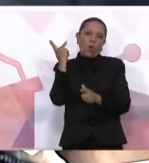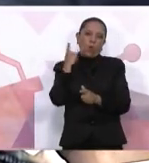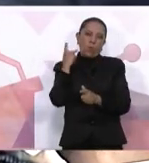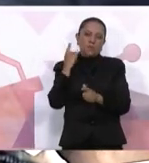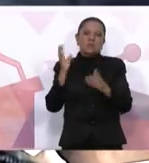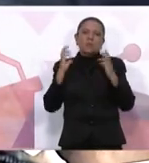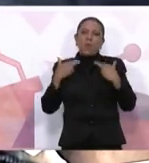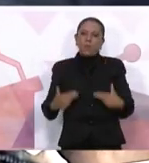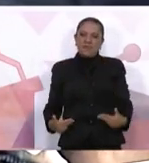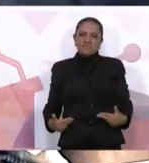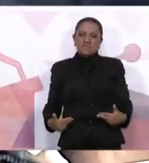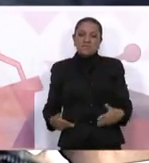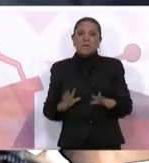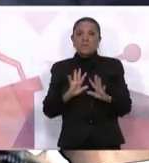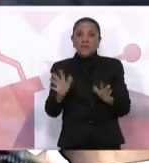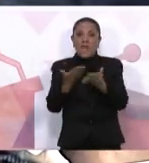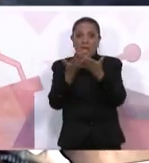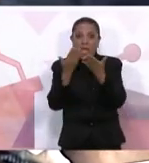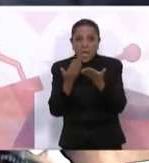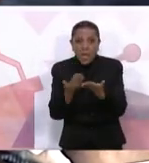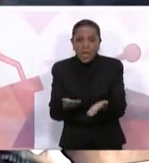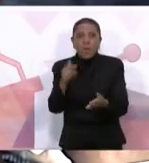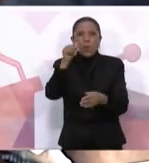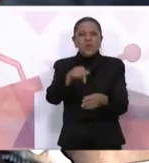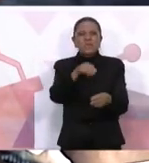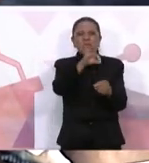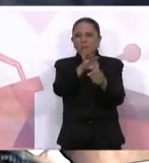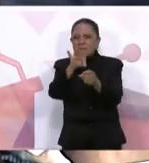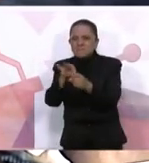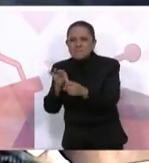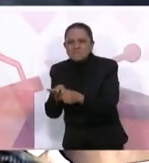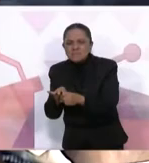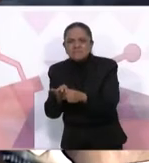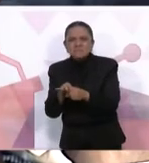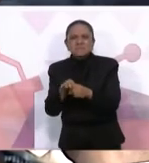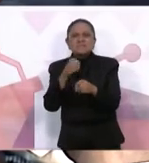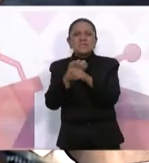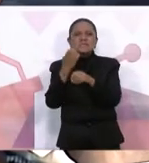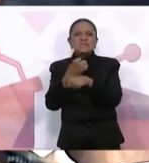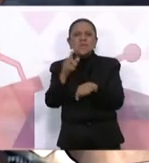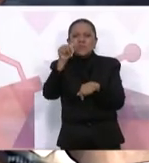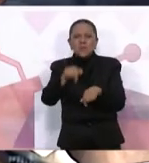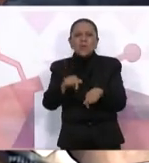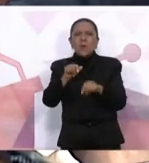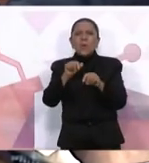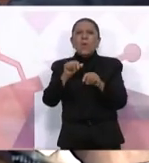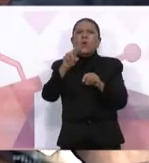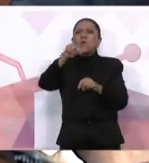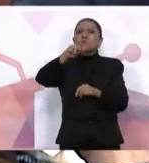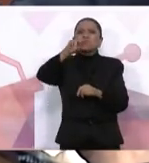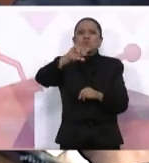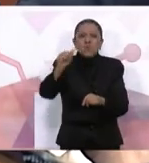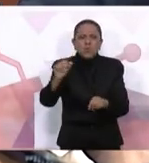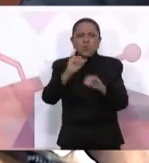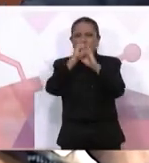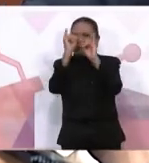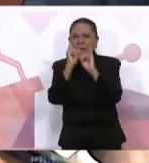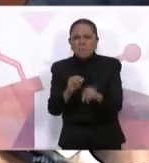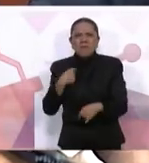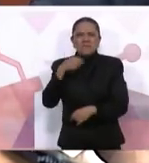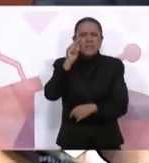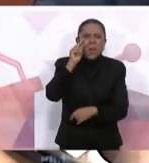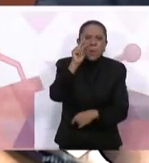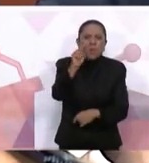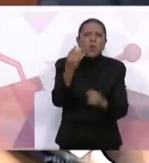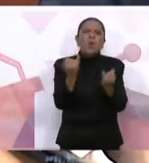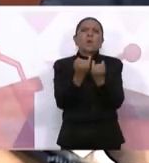nunca como ahora había visto yo tanto a sí mismo tanto uso de la propaganda sin